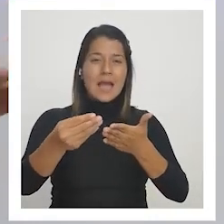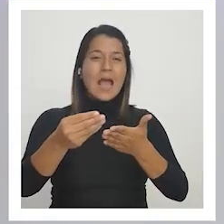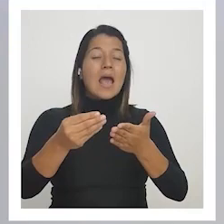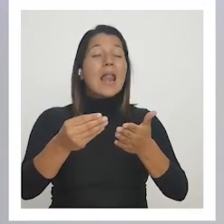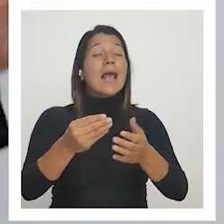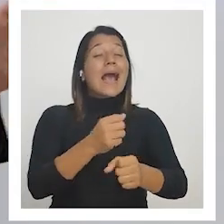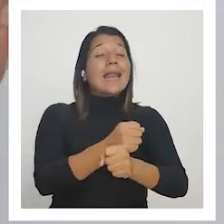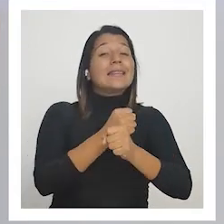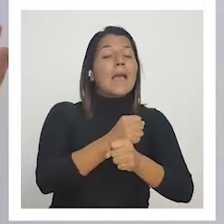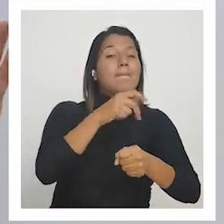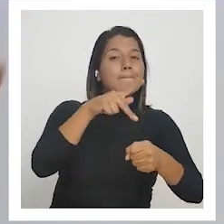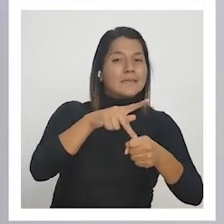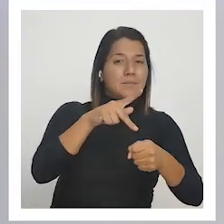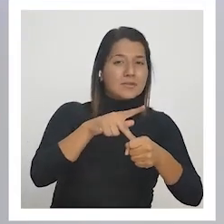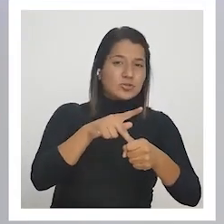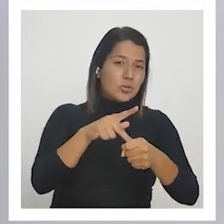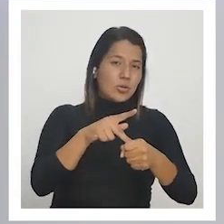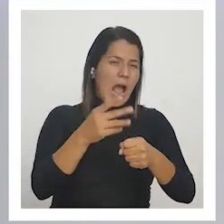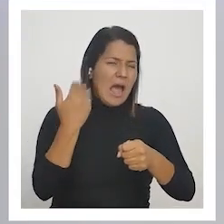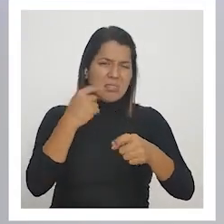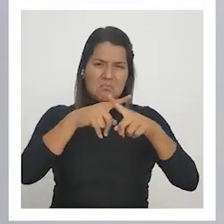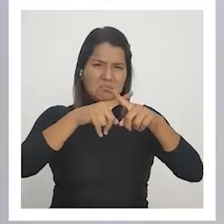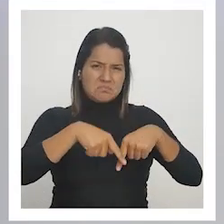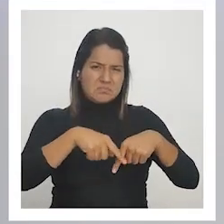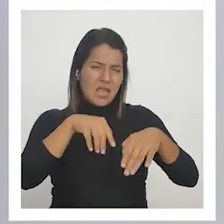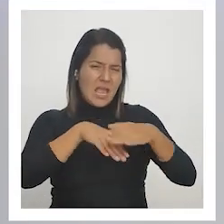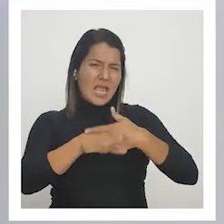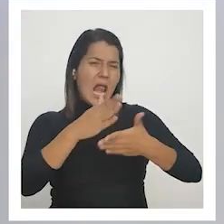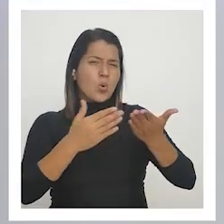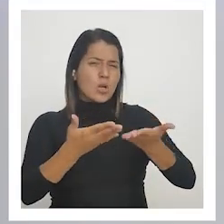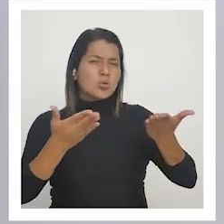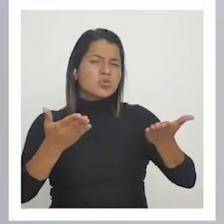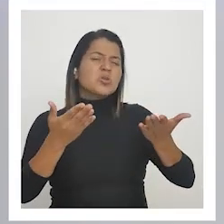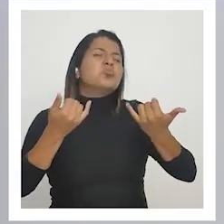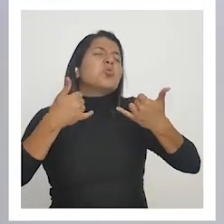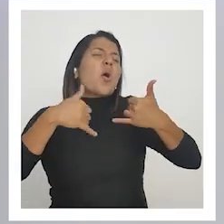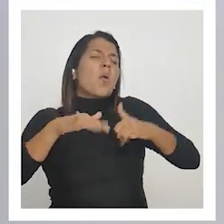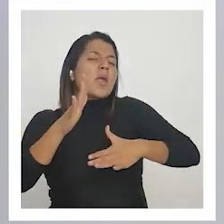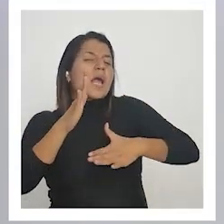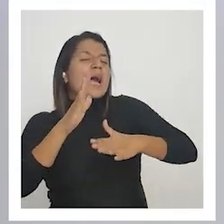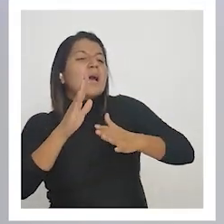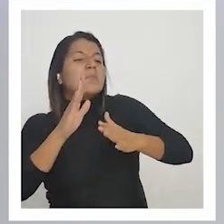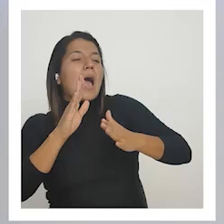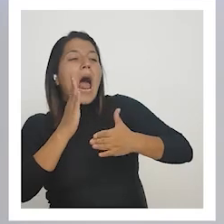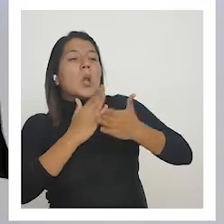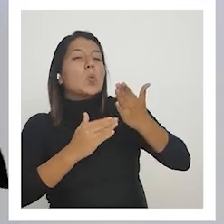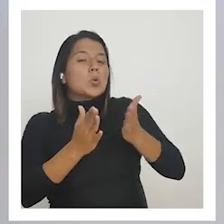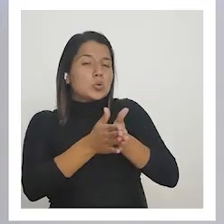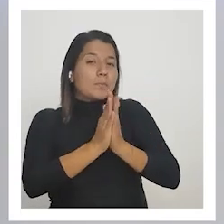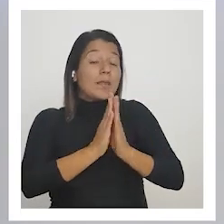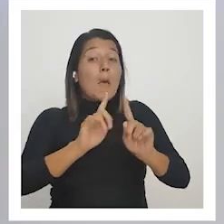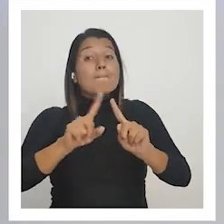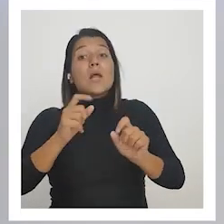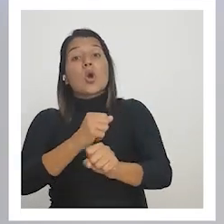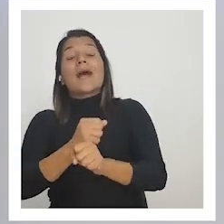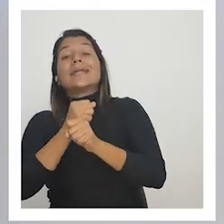habían eliminado, en algunas cosas sí todavía existen, pero las garantías de cumplimiento sí son un requisito que está ahí planteado. Como